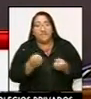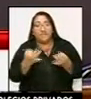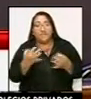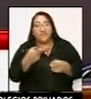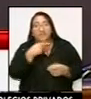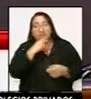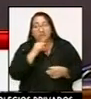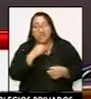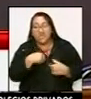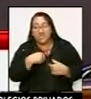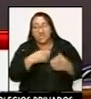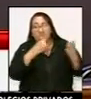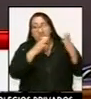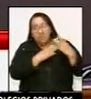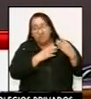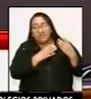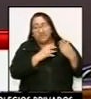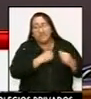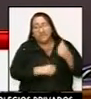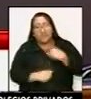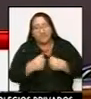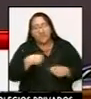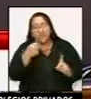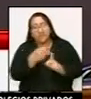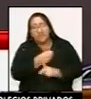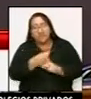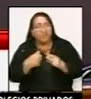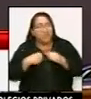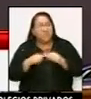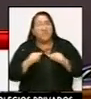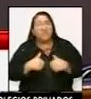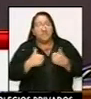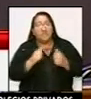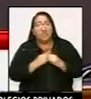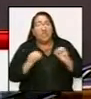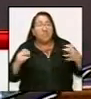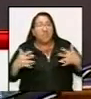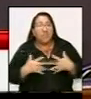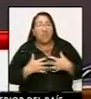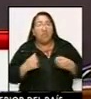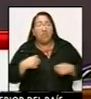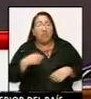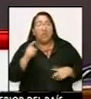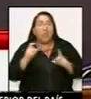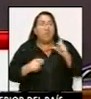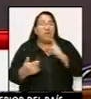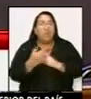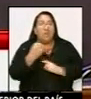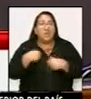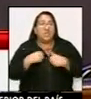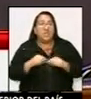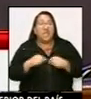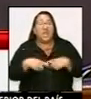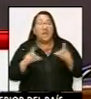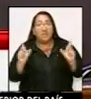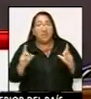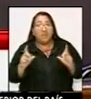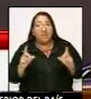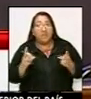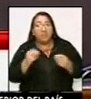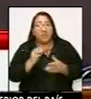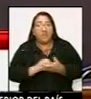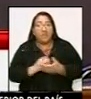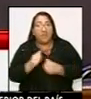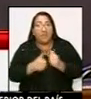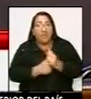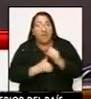¿Cuántas mujeres deben cargar con el trauma de agresión y deben continuar viviendo con el miedo porque sus agresores siguen libres y muchas veces